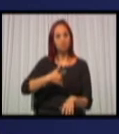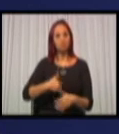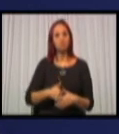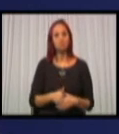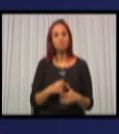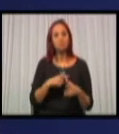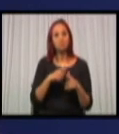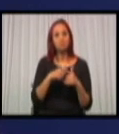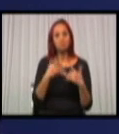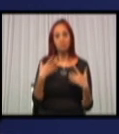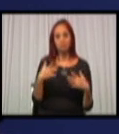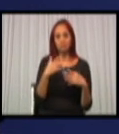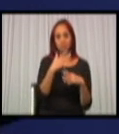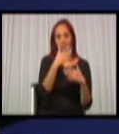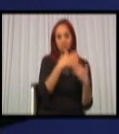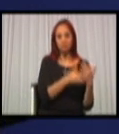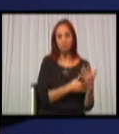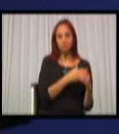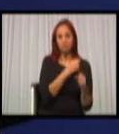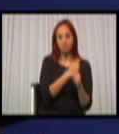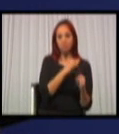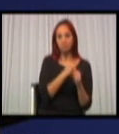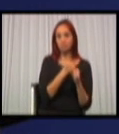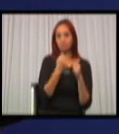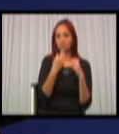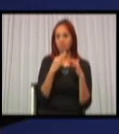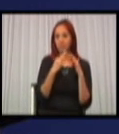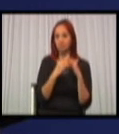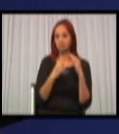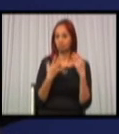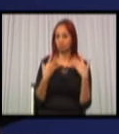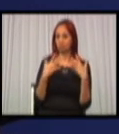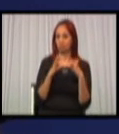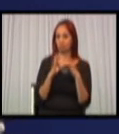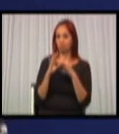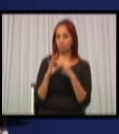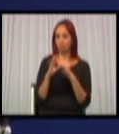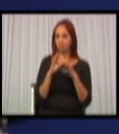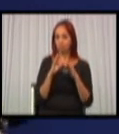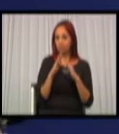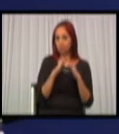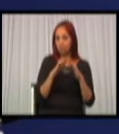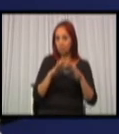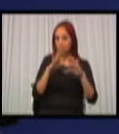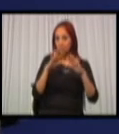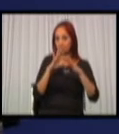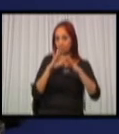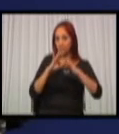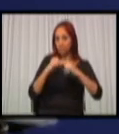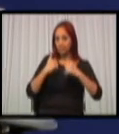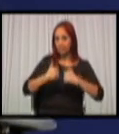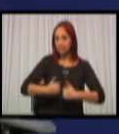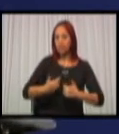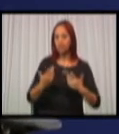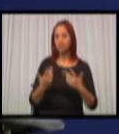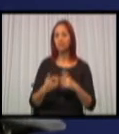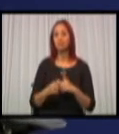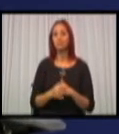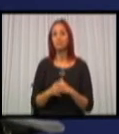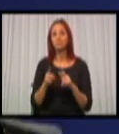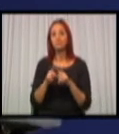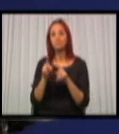la parte de gestión, la trataremos con un lado de transparencia, eficacia, la